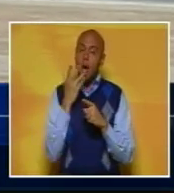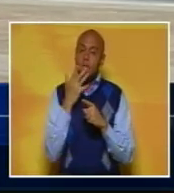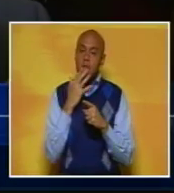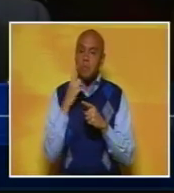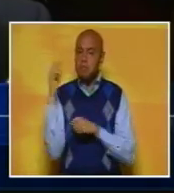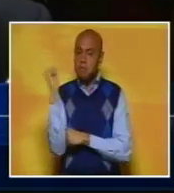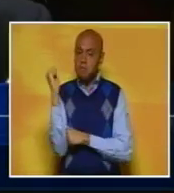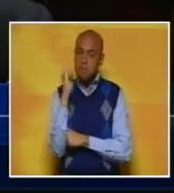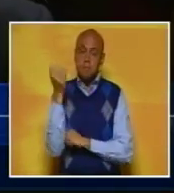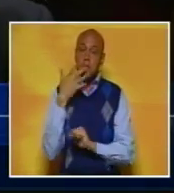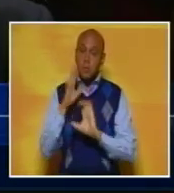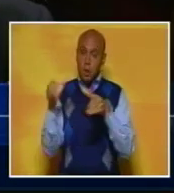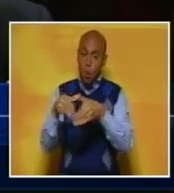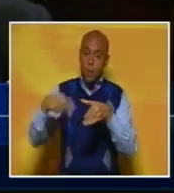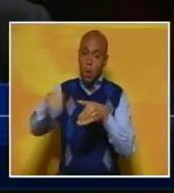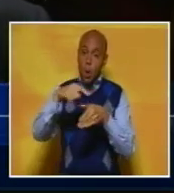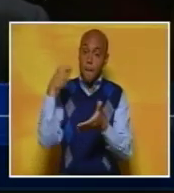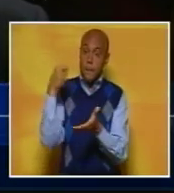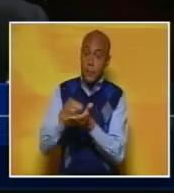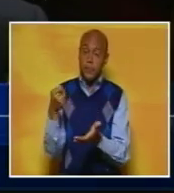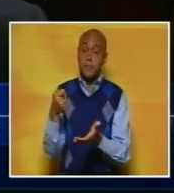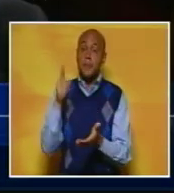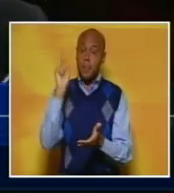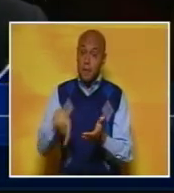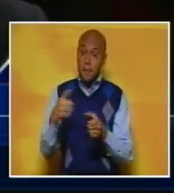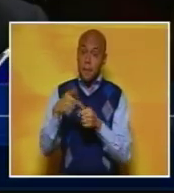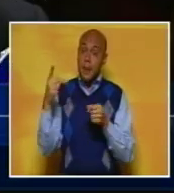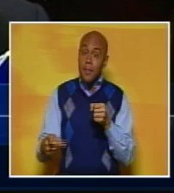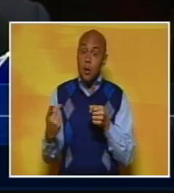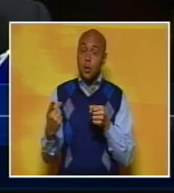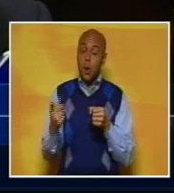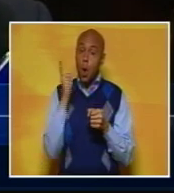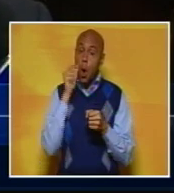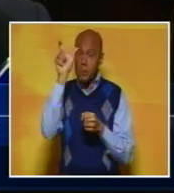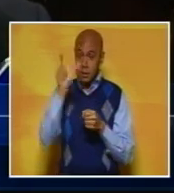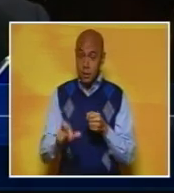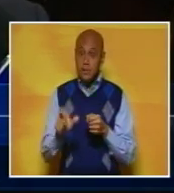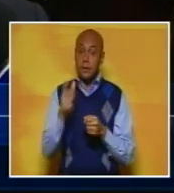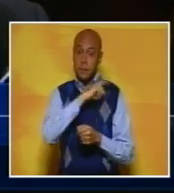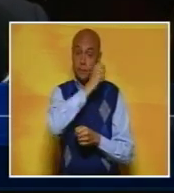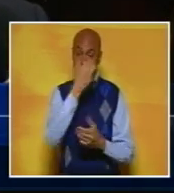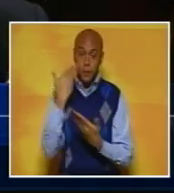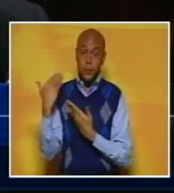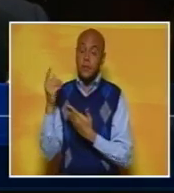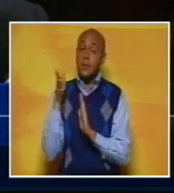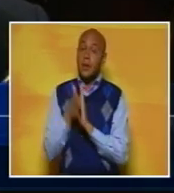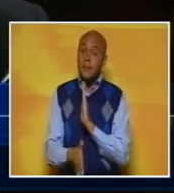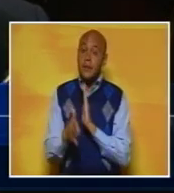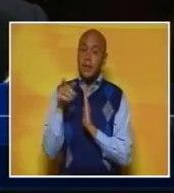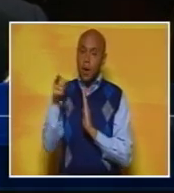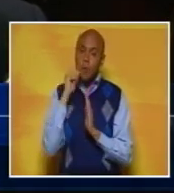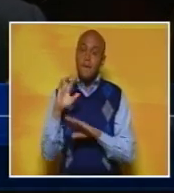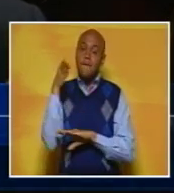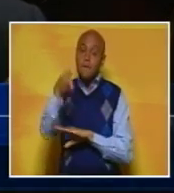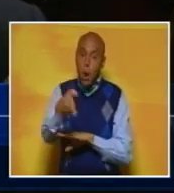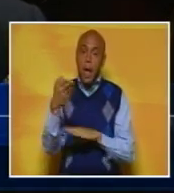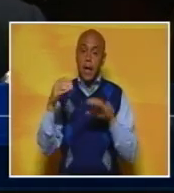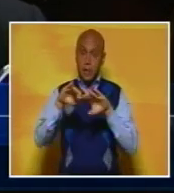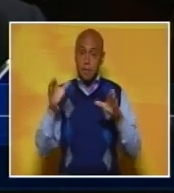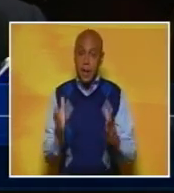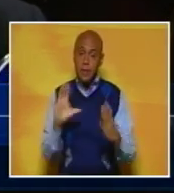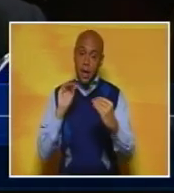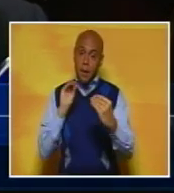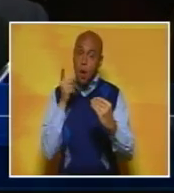atención a una línea aérea que pague con petros. Según el directivo, el sector aéreo local ha asistido a las mesas de diálogo con las